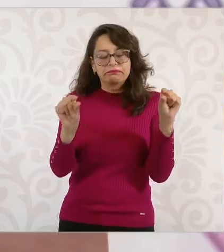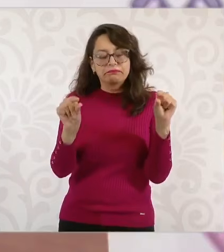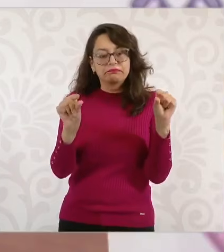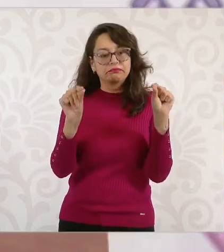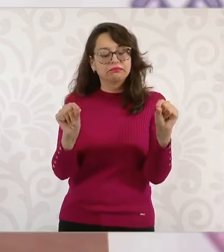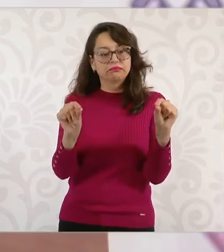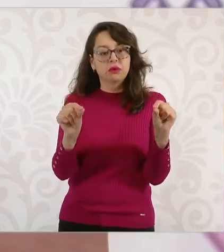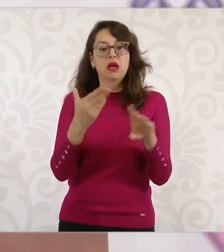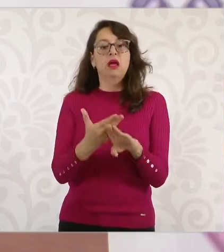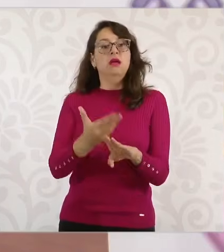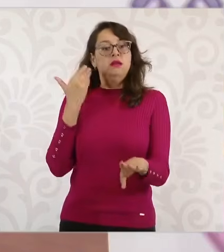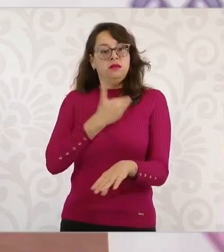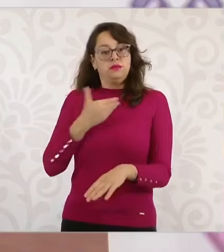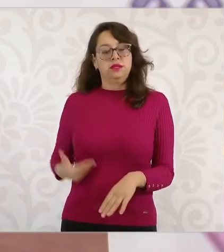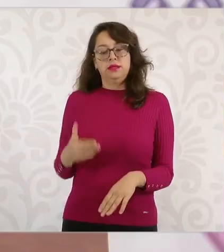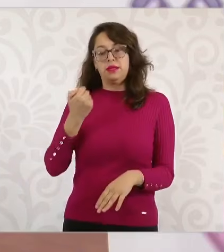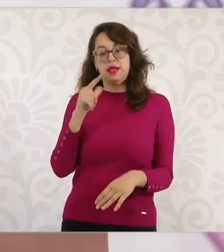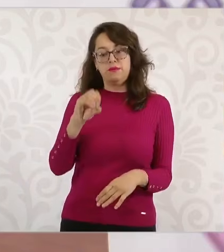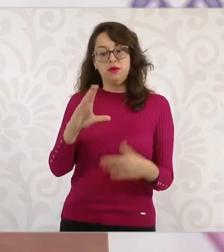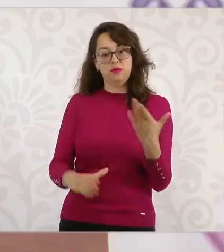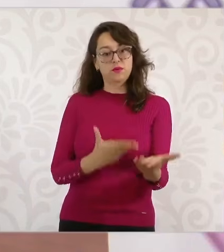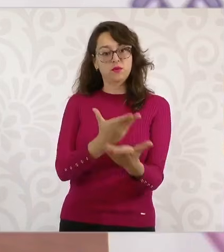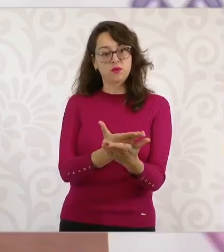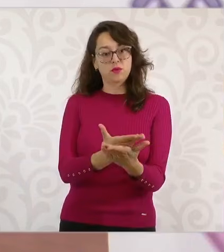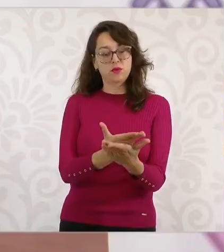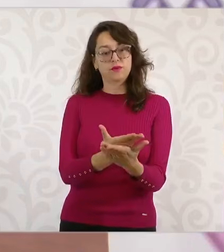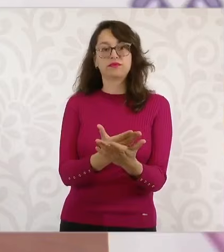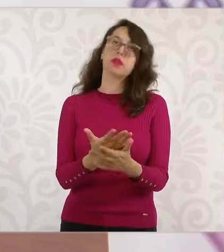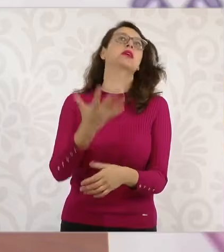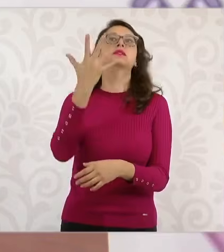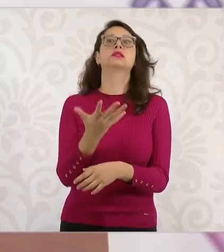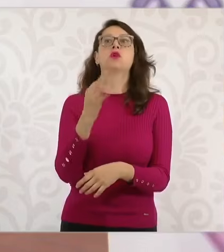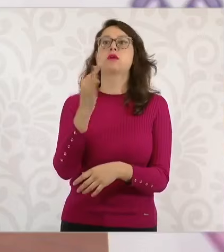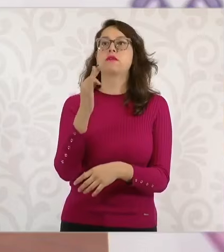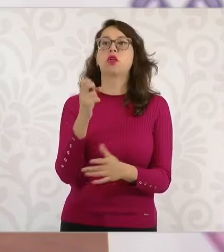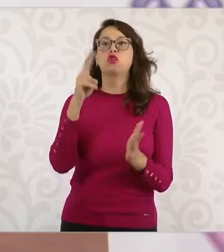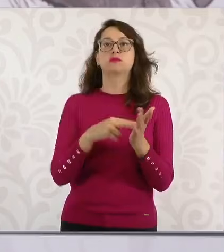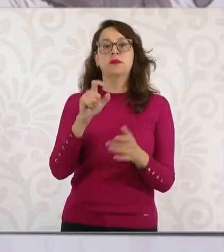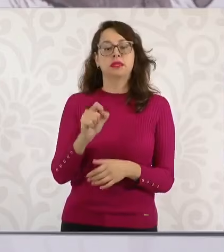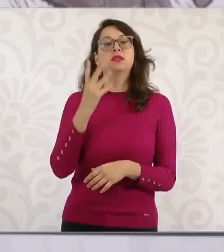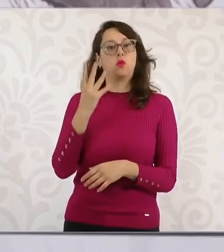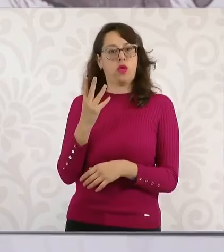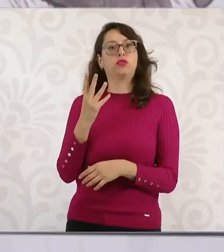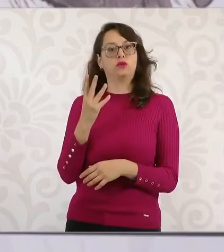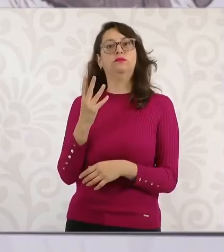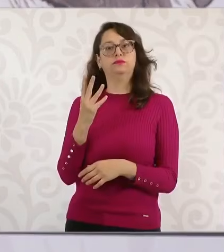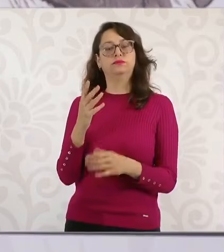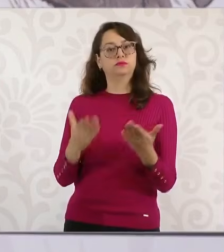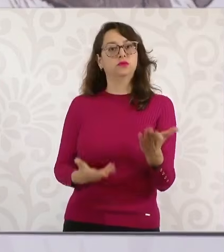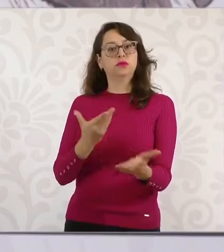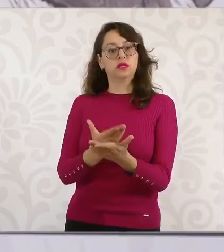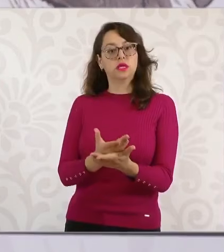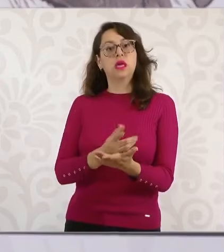fue propuesta por el presidente López Obrador el 5 de febrero del 2024, y nosotros agregamos